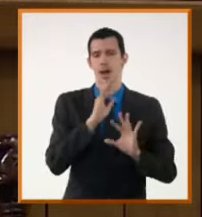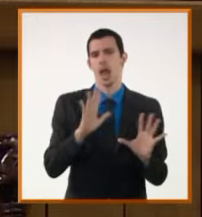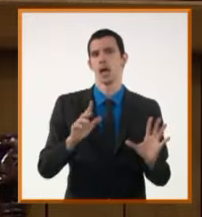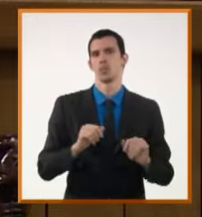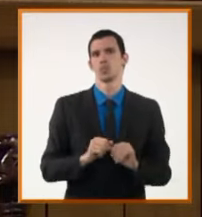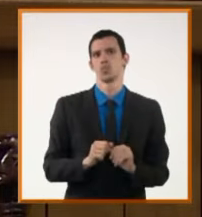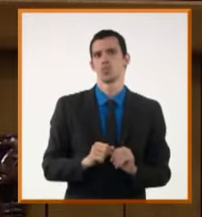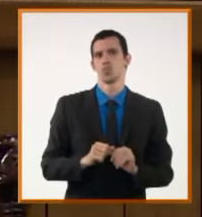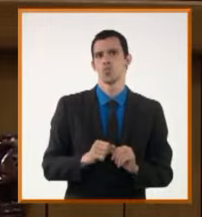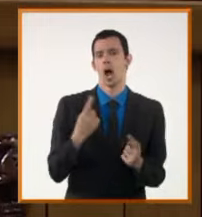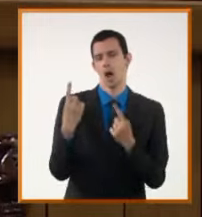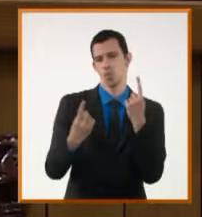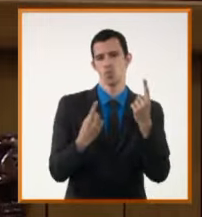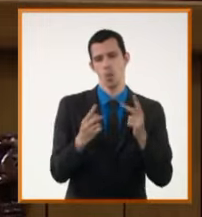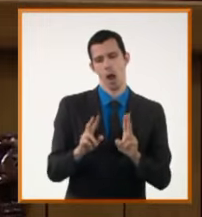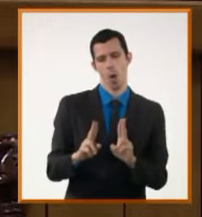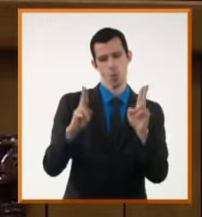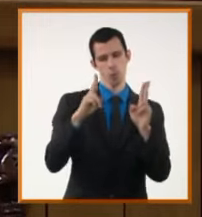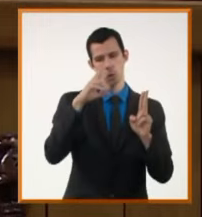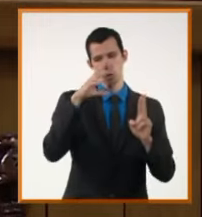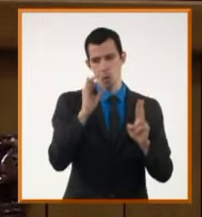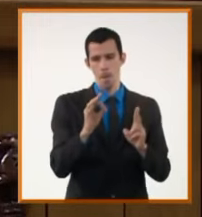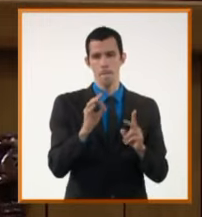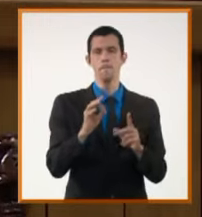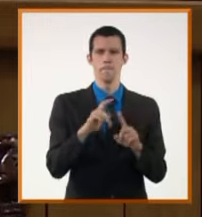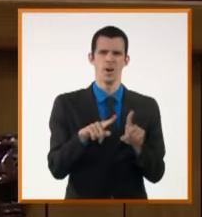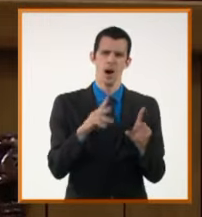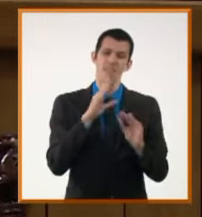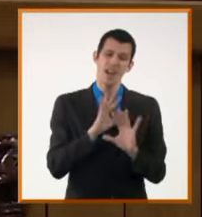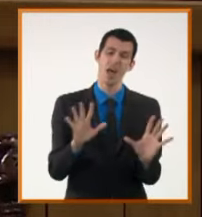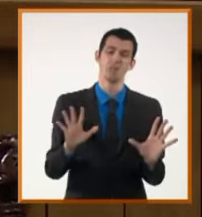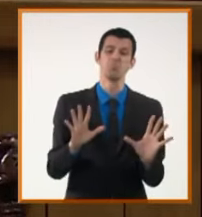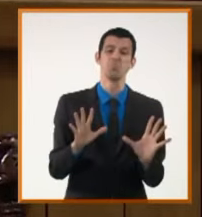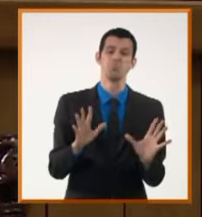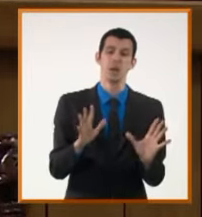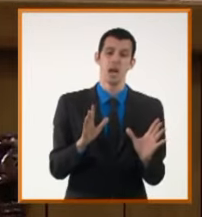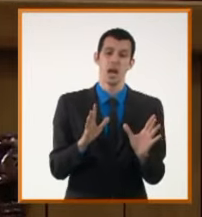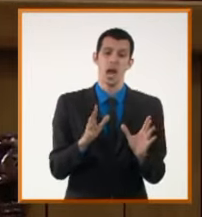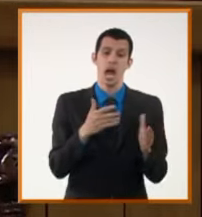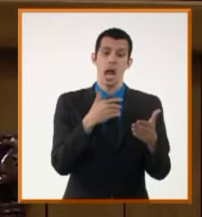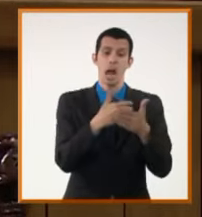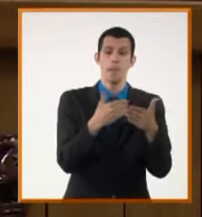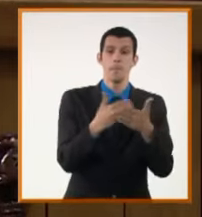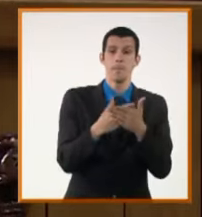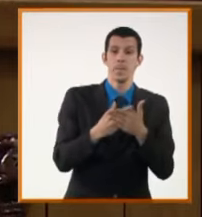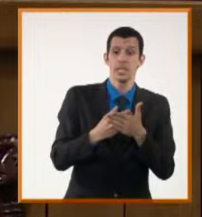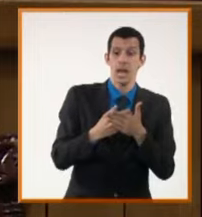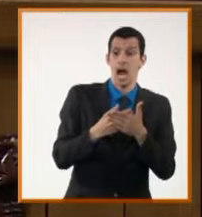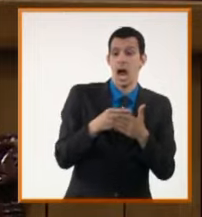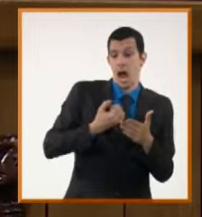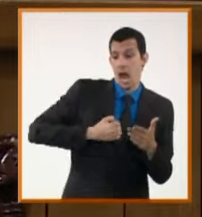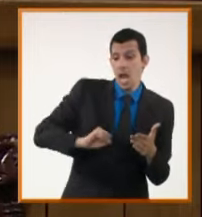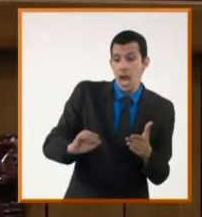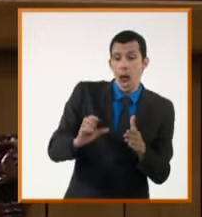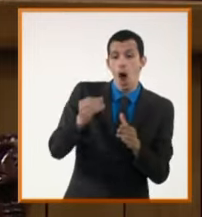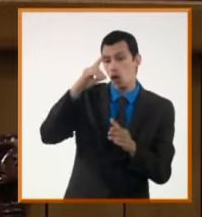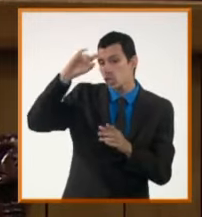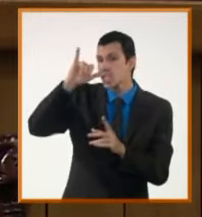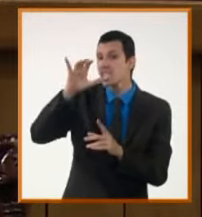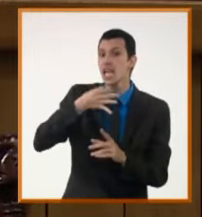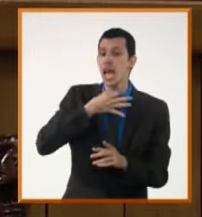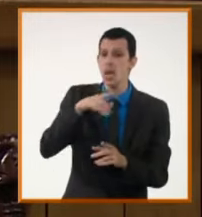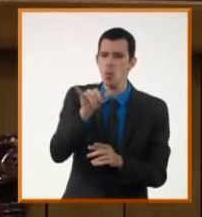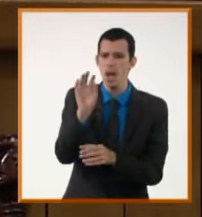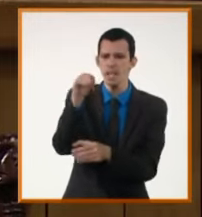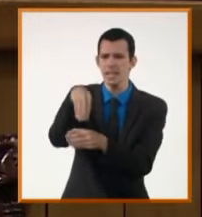extremo responde a la objetividad de que muchas de nuestras OFE se han convertido en un engendro inmenso de una cantidad de